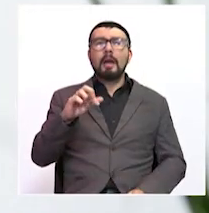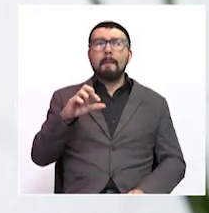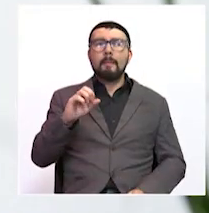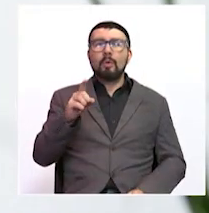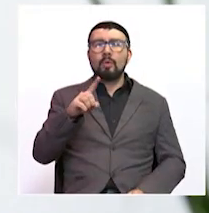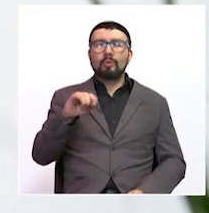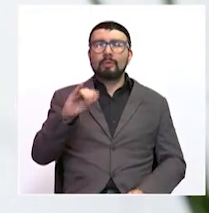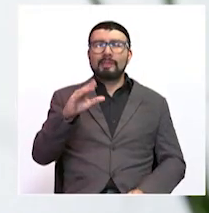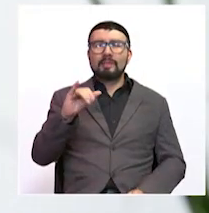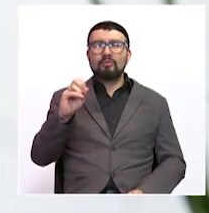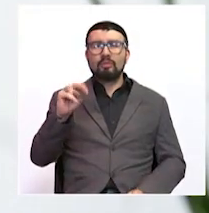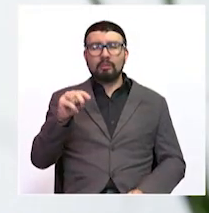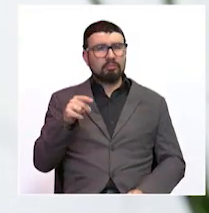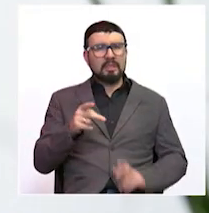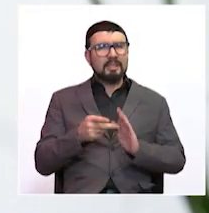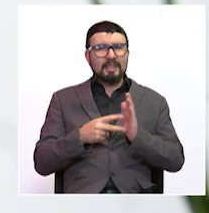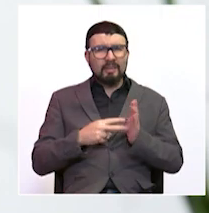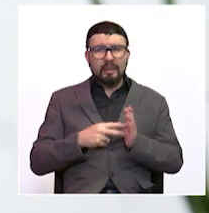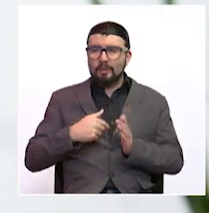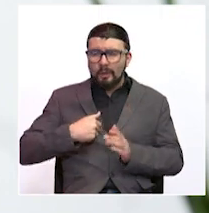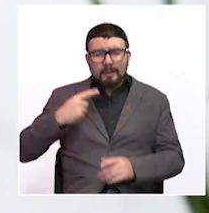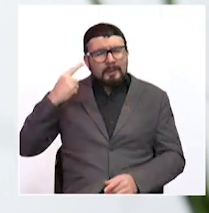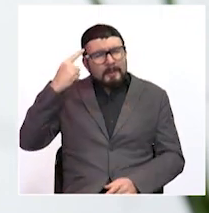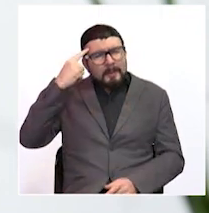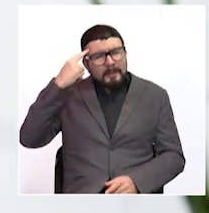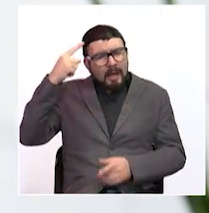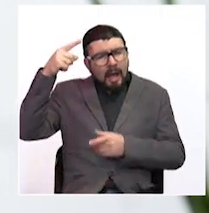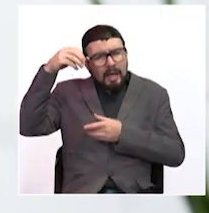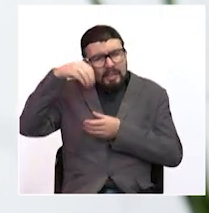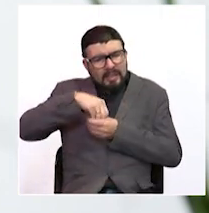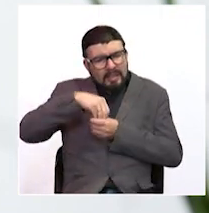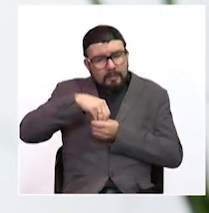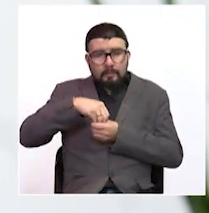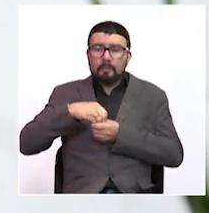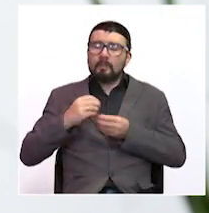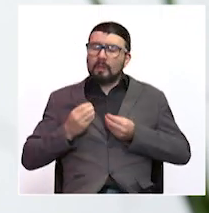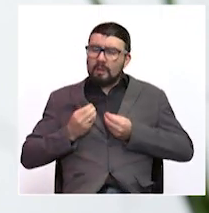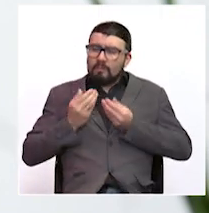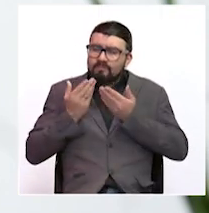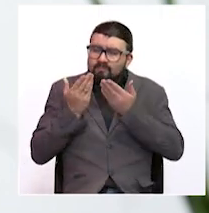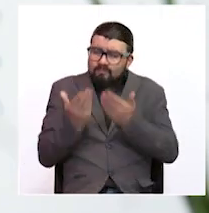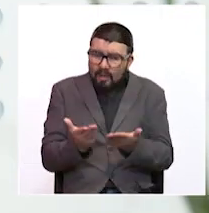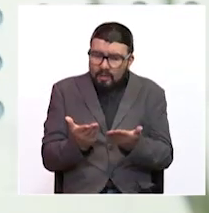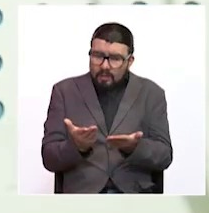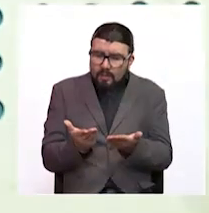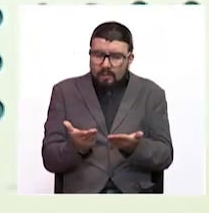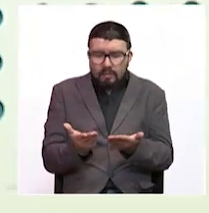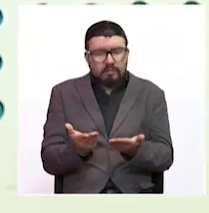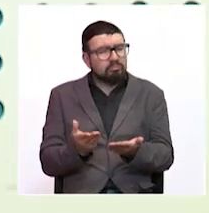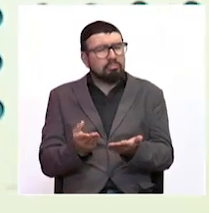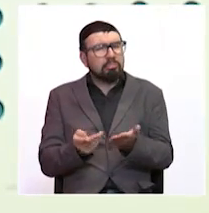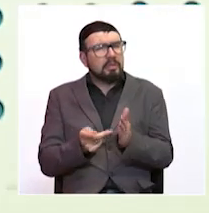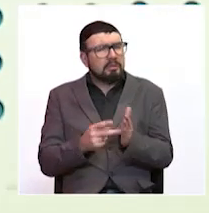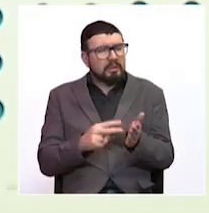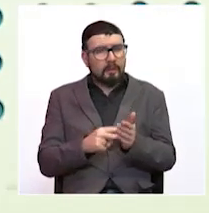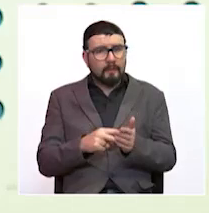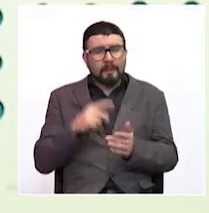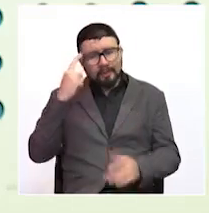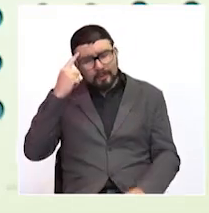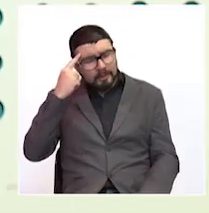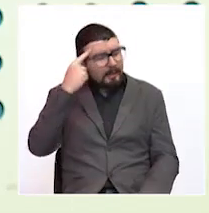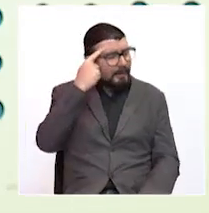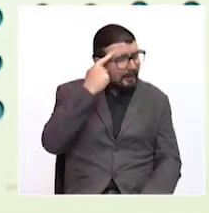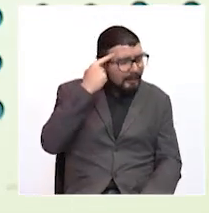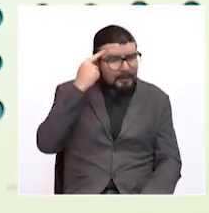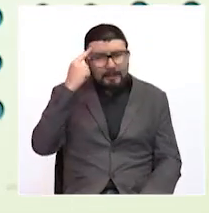es sacar lo que se tiene aquí en la cabeza y ponerlo aquí afuera o sea en vez de darle vueltas en la